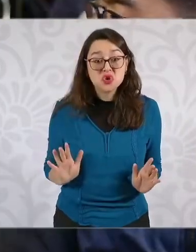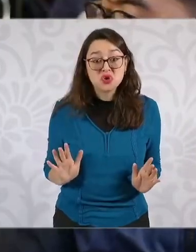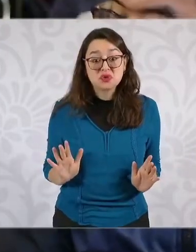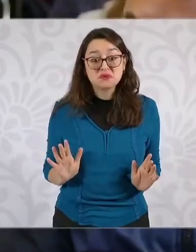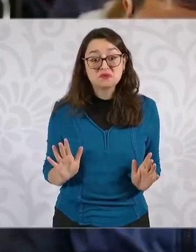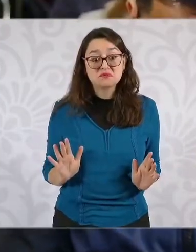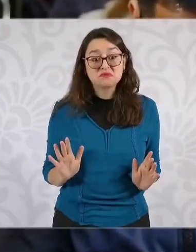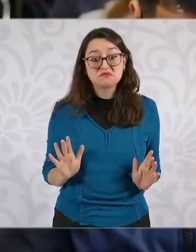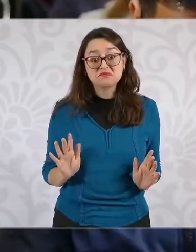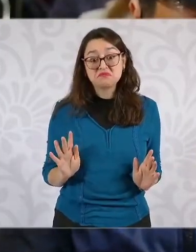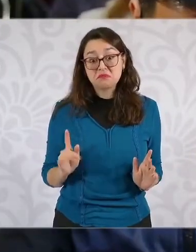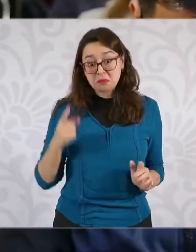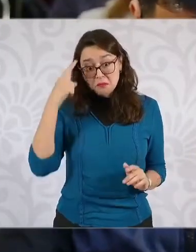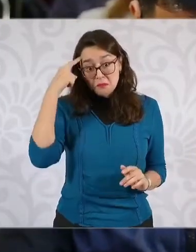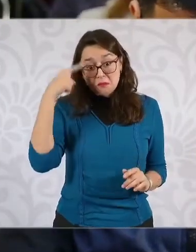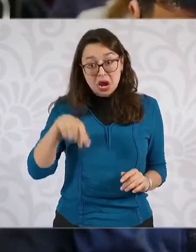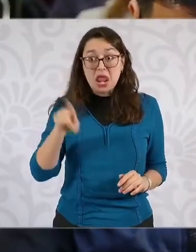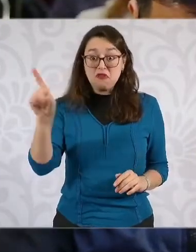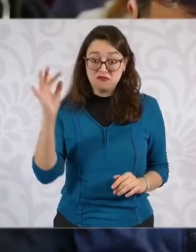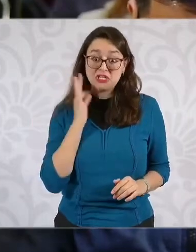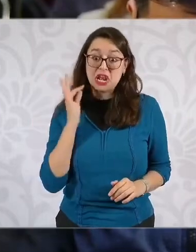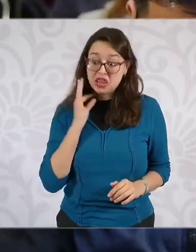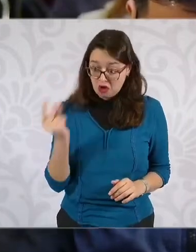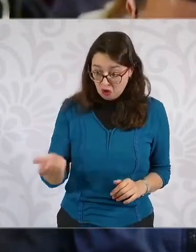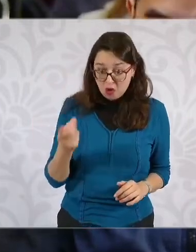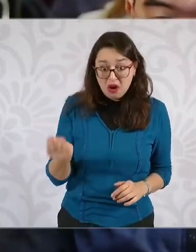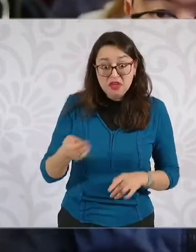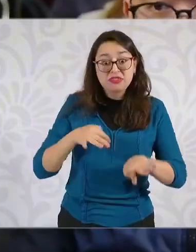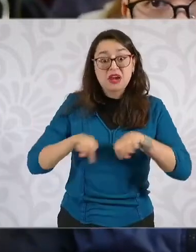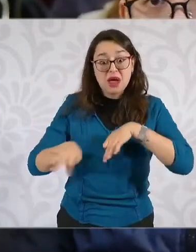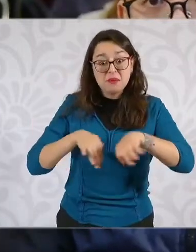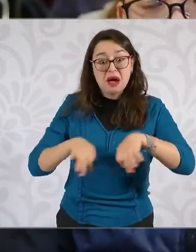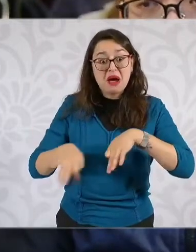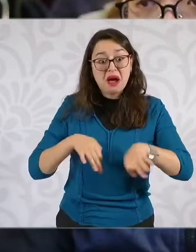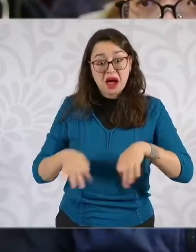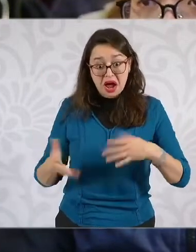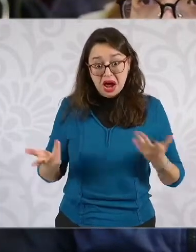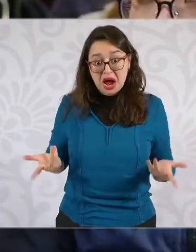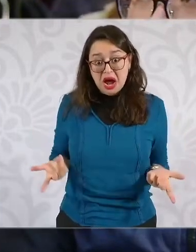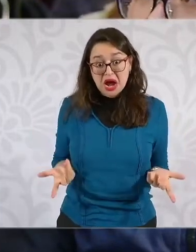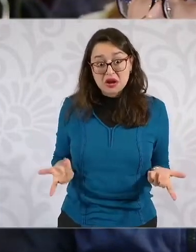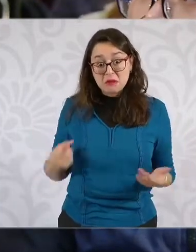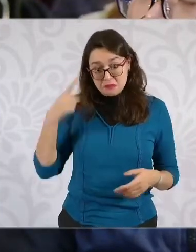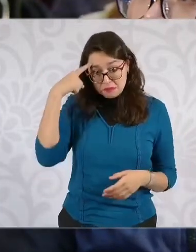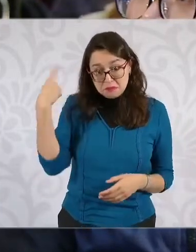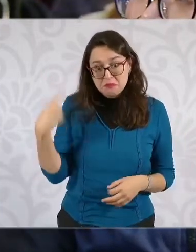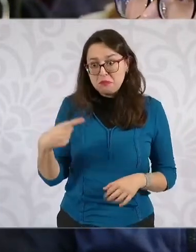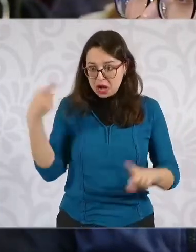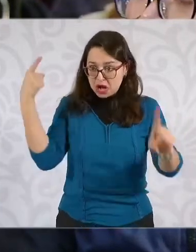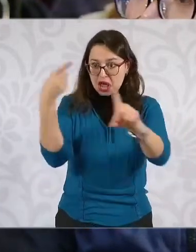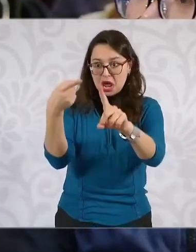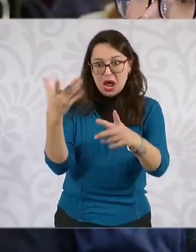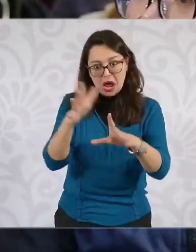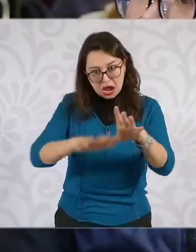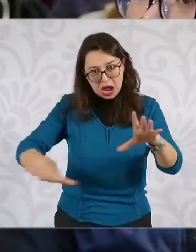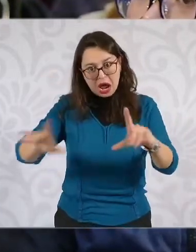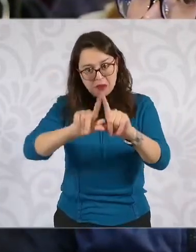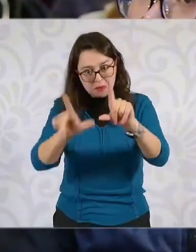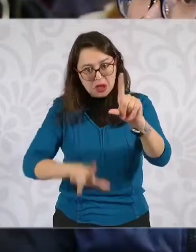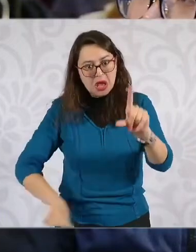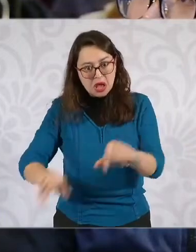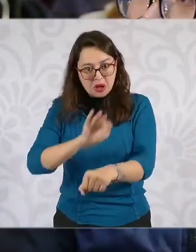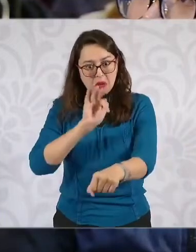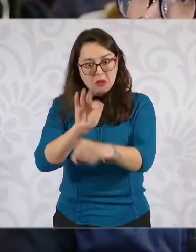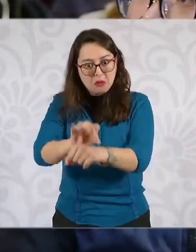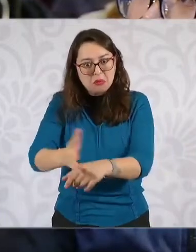Rabadán, vergüenza les debería de dar de estar recibiendo esos pagos de los impuestos de todos los mexicanos.